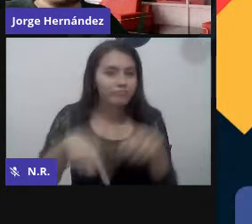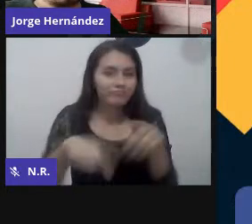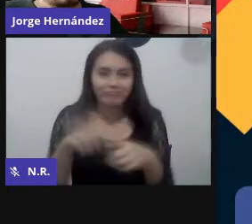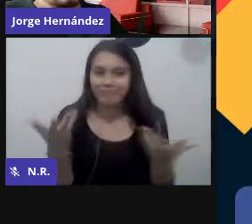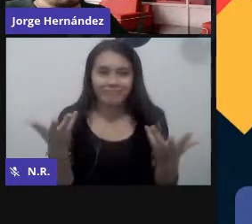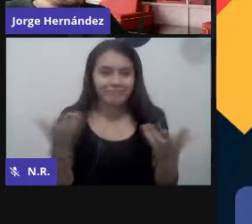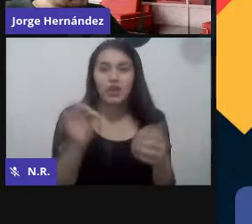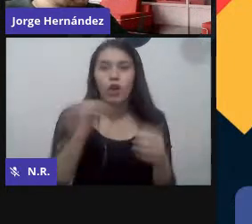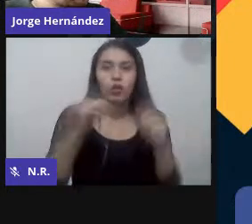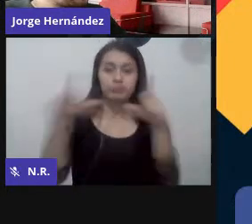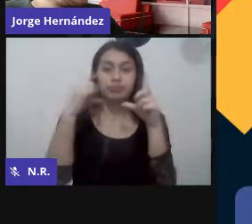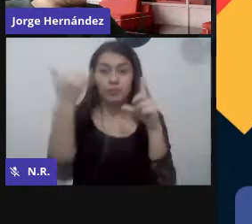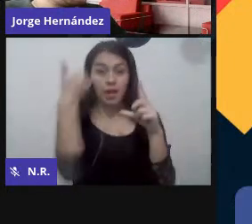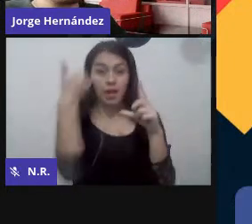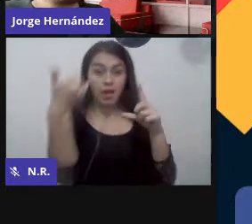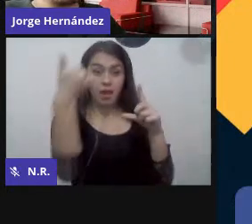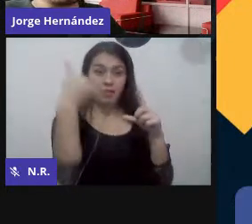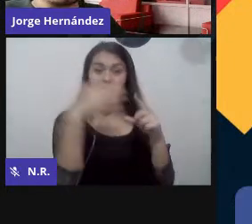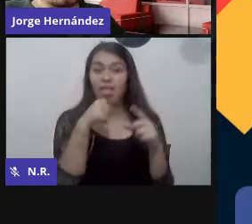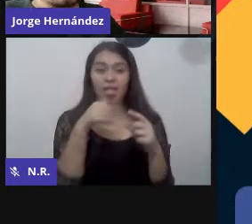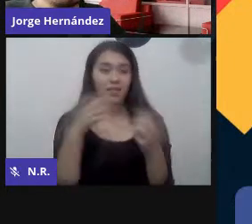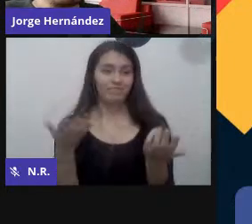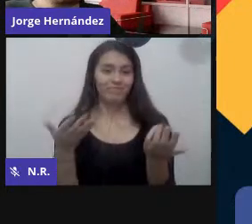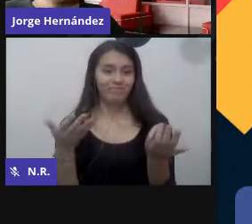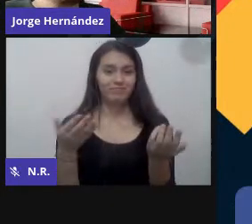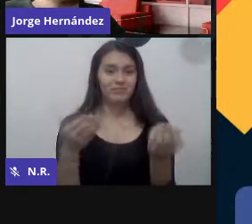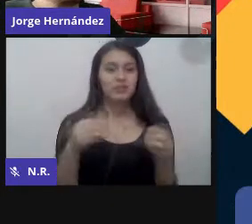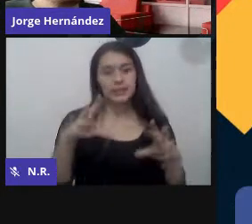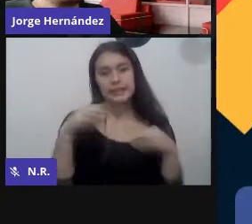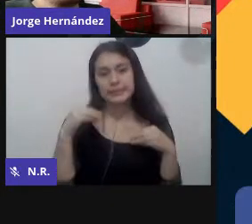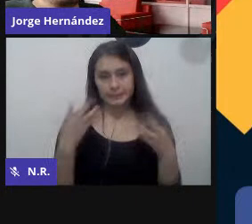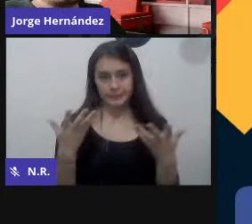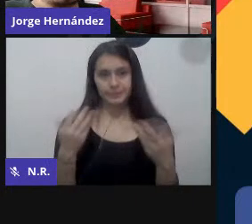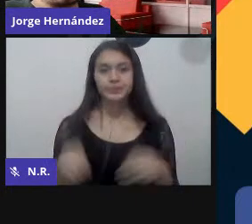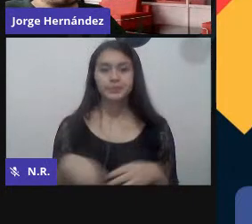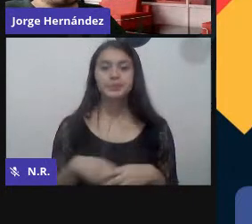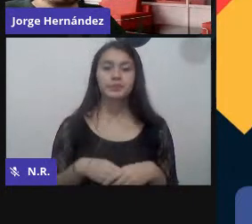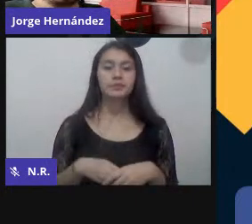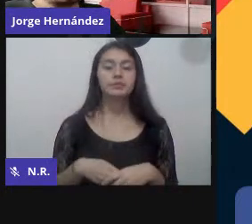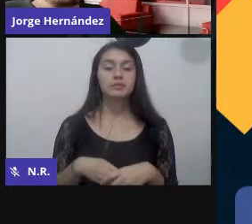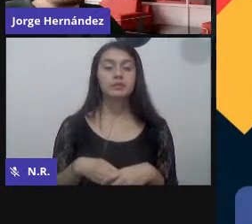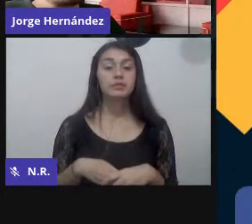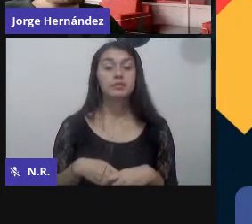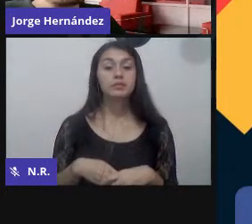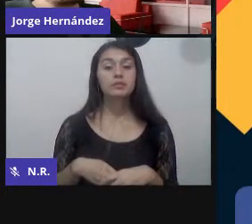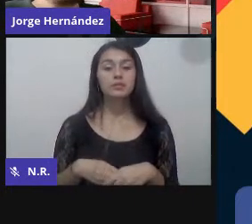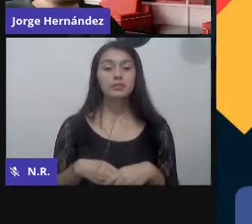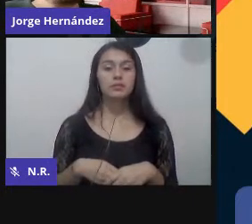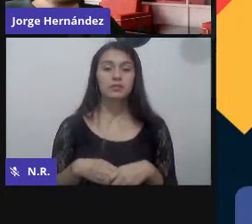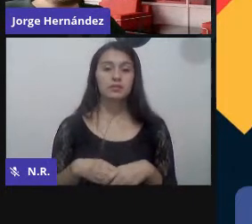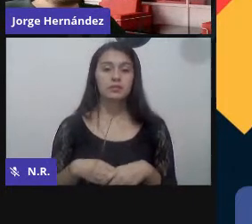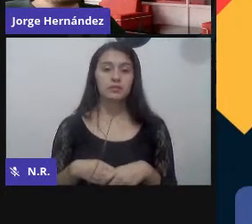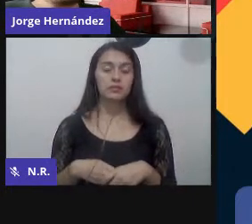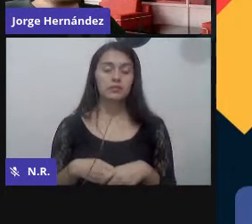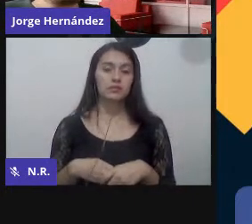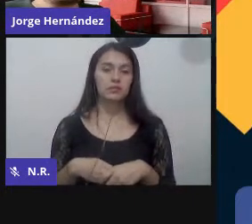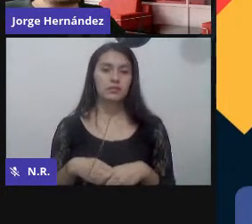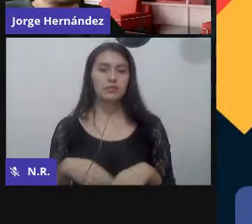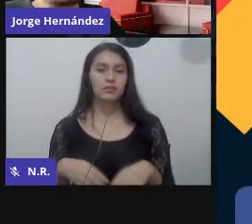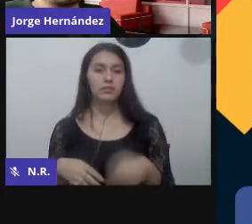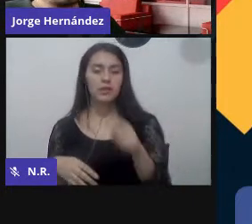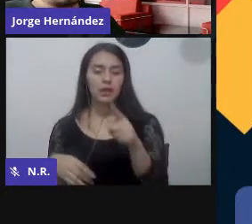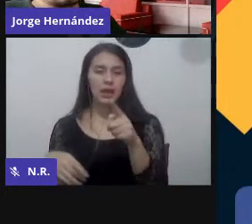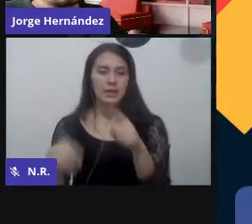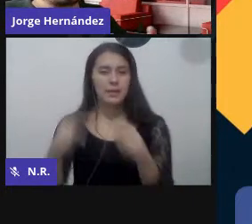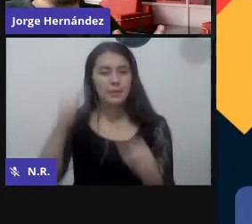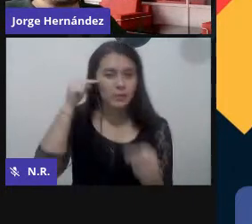vamos a poder utilizar nuestra cámara ni nuestro micrófono. Entonces, en este caso nos vamos a